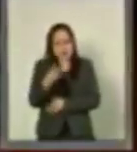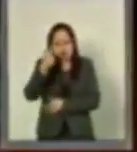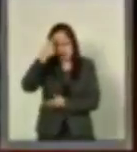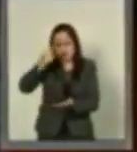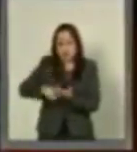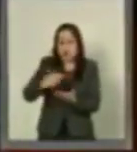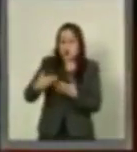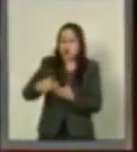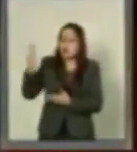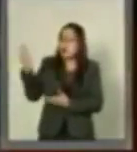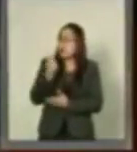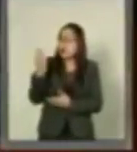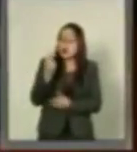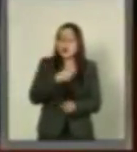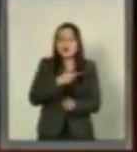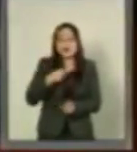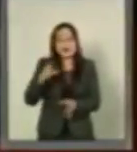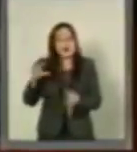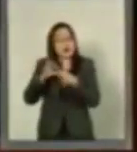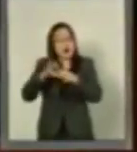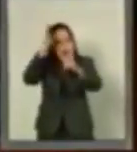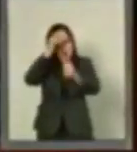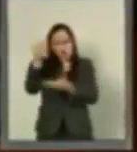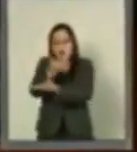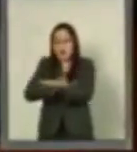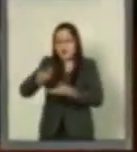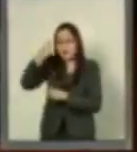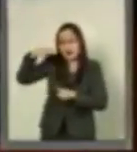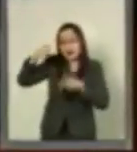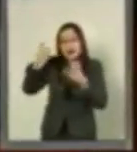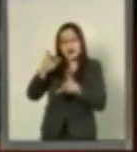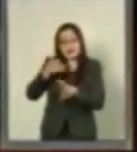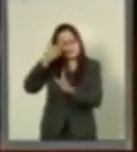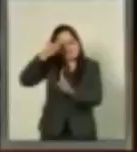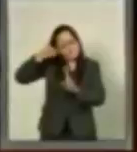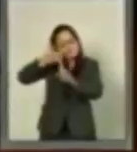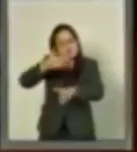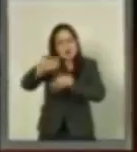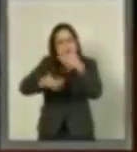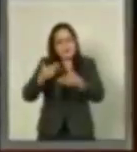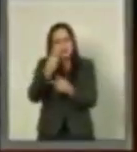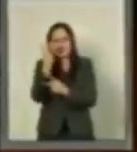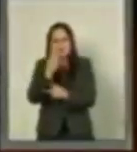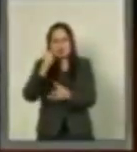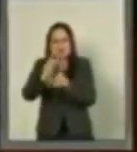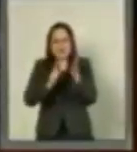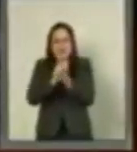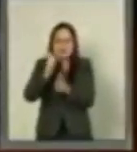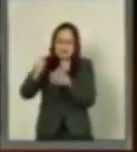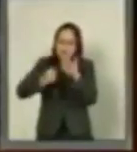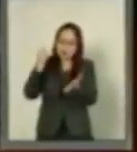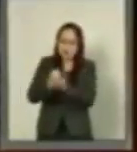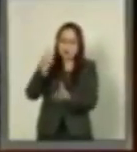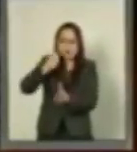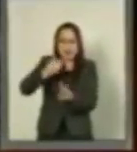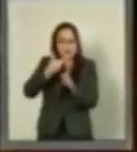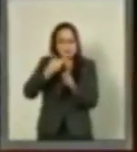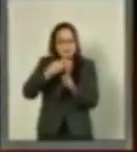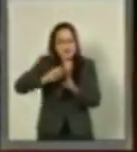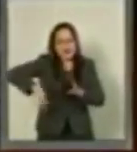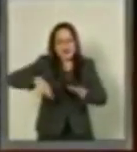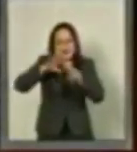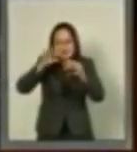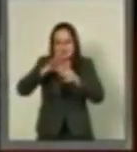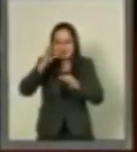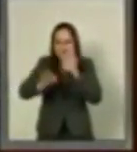urgente buscar un acuerdo para caminar en estas dos leyes que son fundamentales para regular todo lo que usted